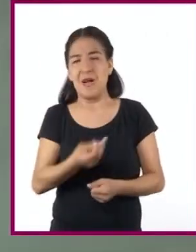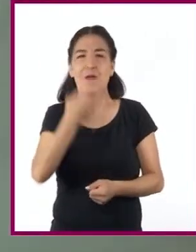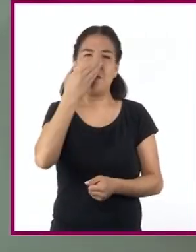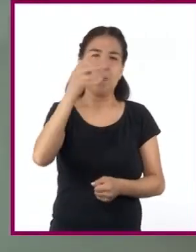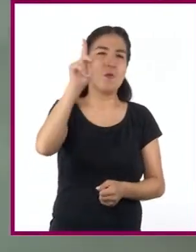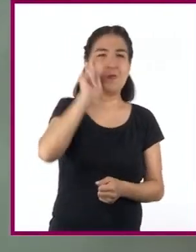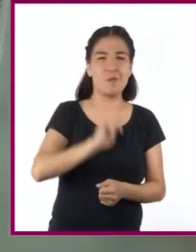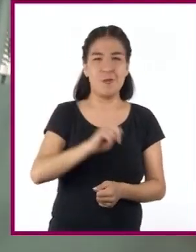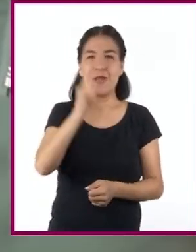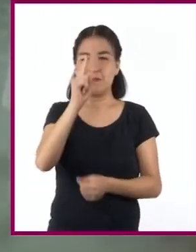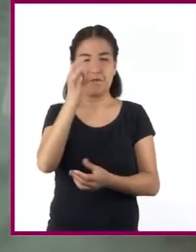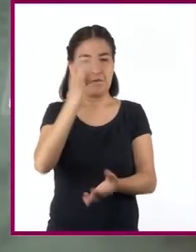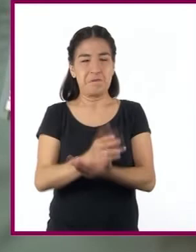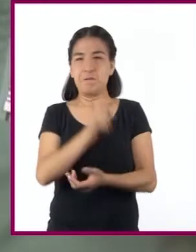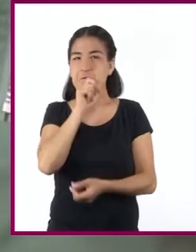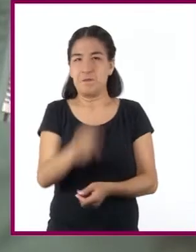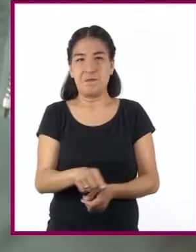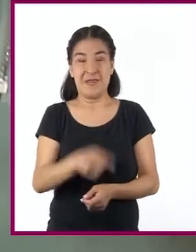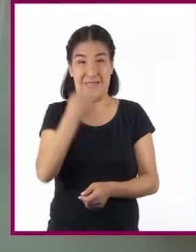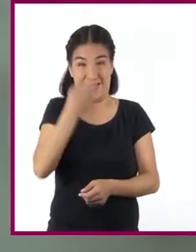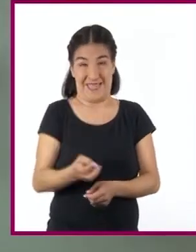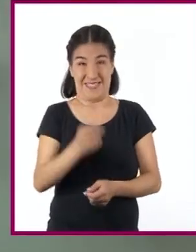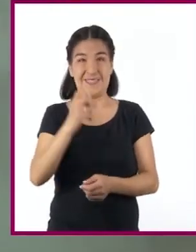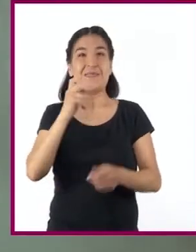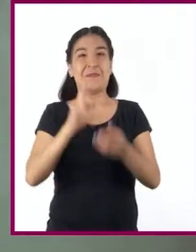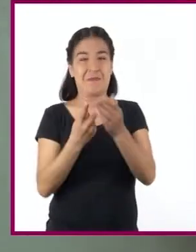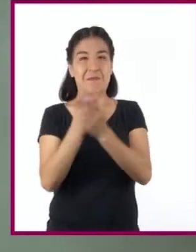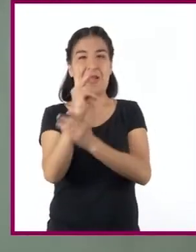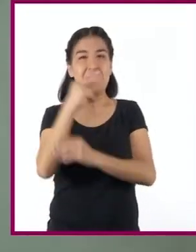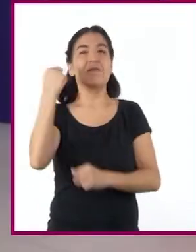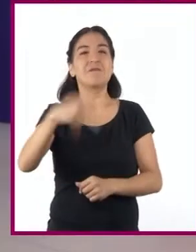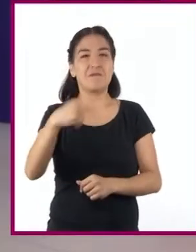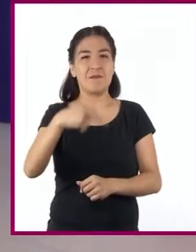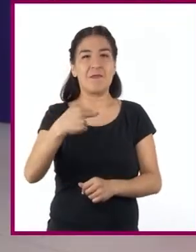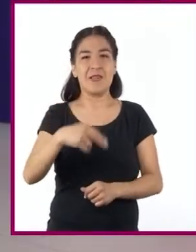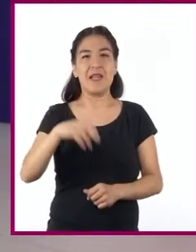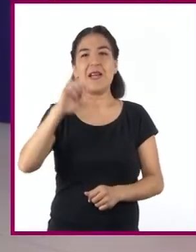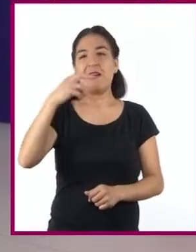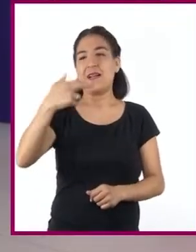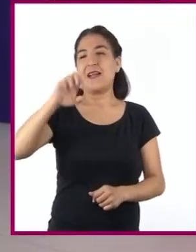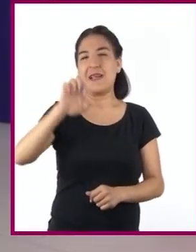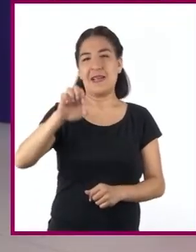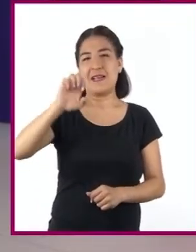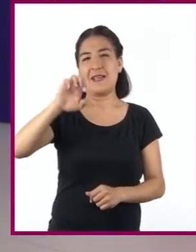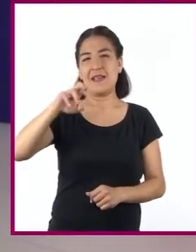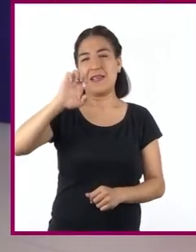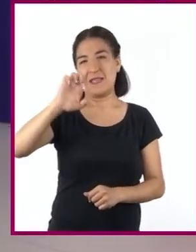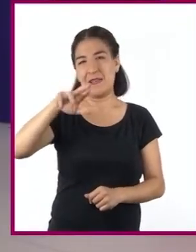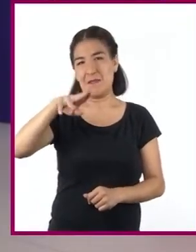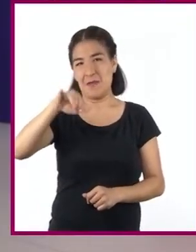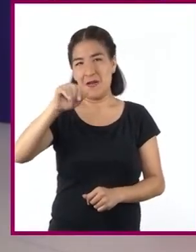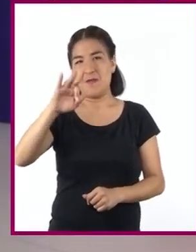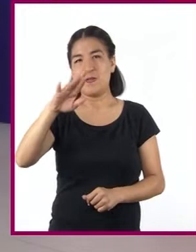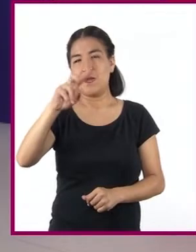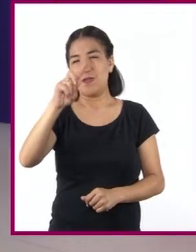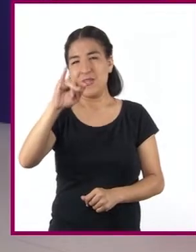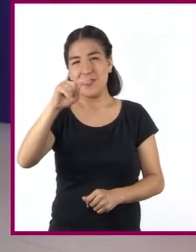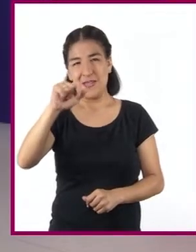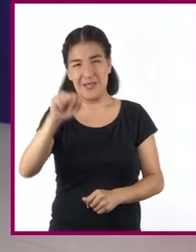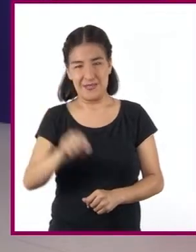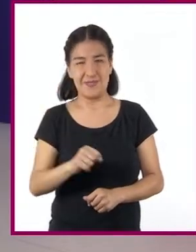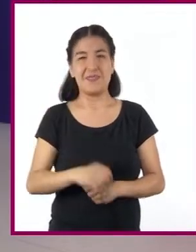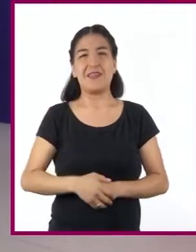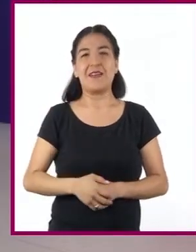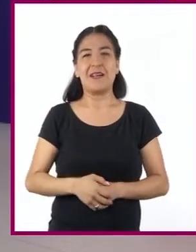flor. A este tipo de plantas se les conoce como hermafroditas. Ahora, sigamos aprendiendo